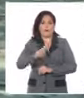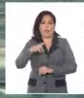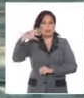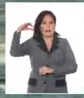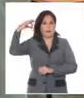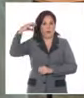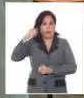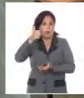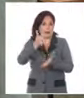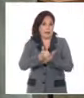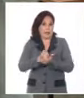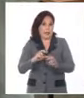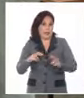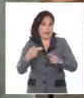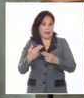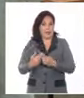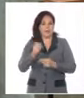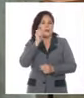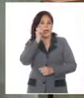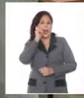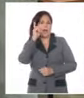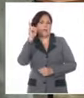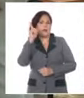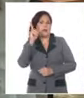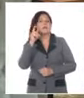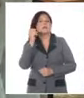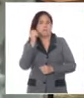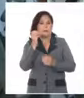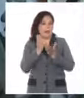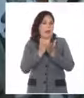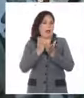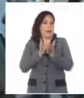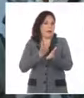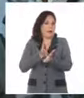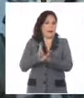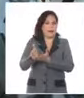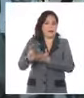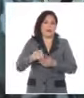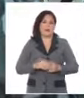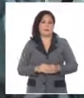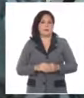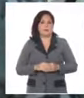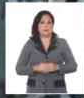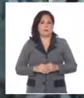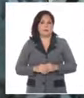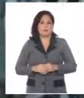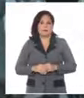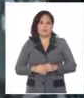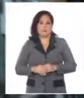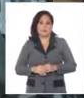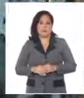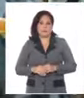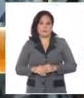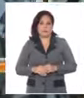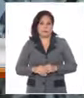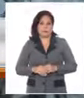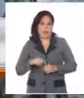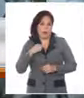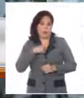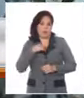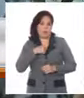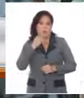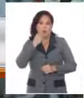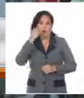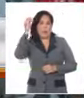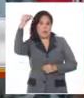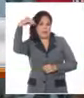del evento, las experiencias adquiridas en sus campos de estudio. Que nos permite poder conocer cada una